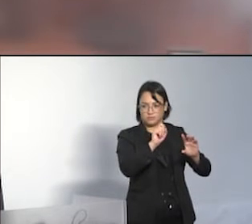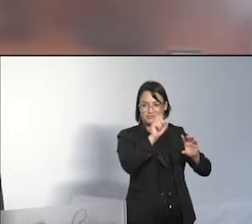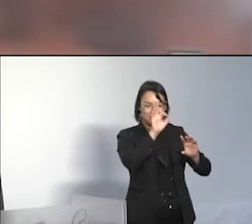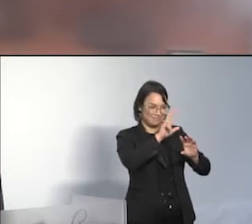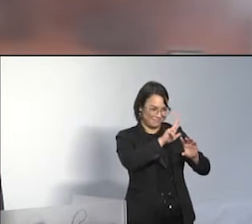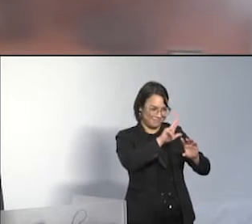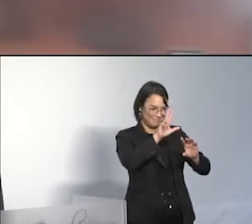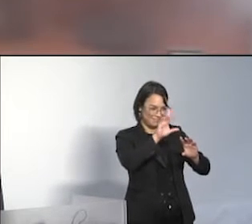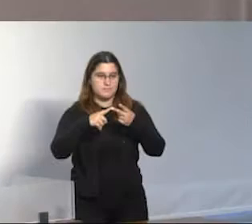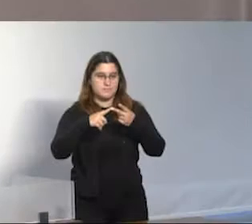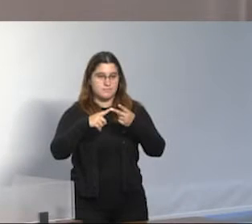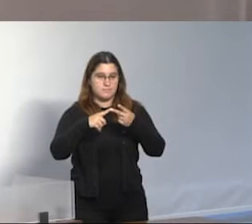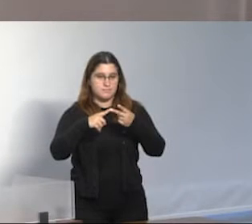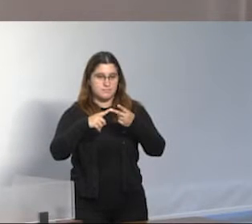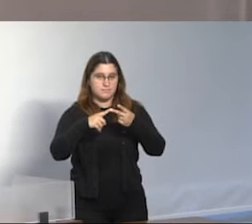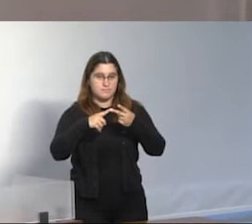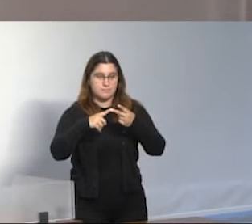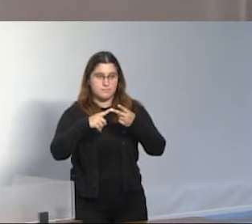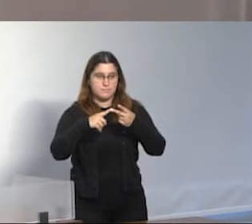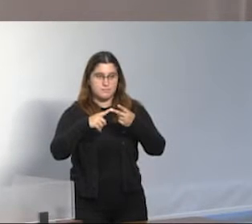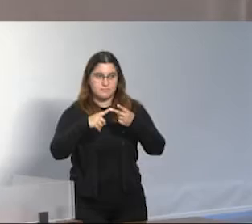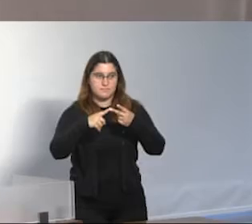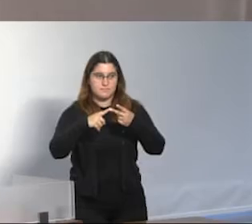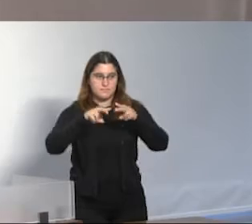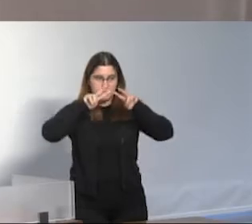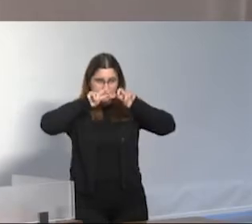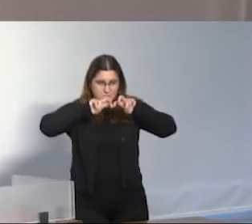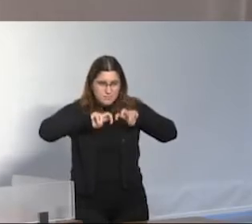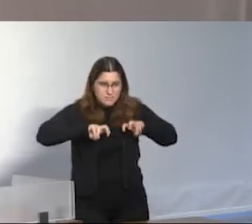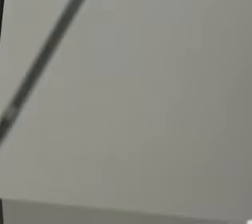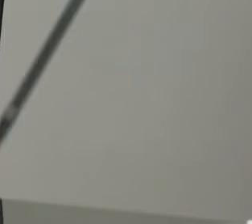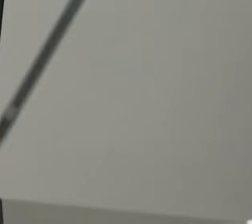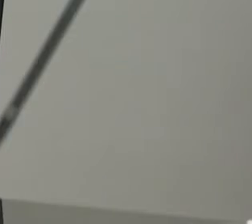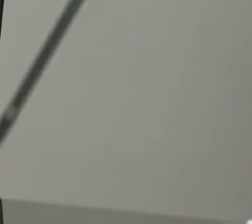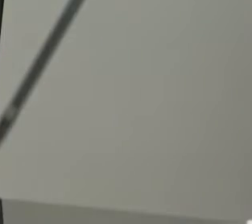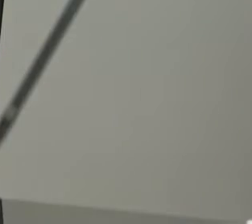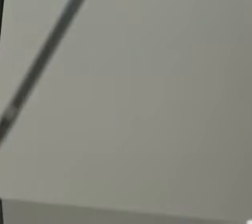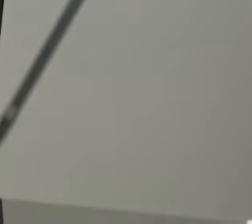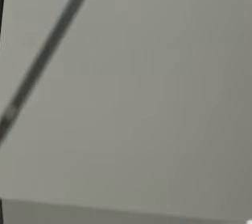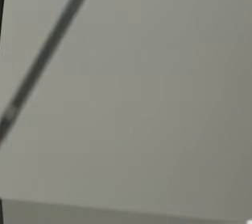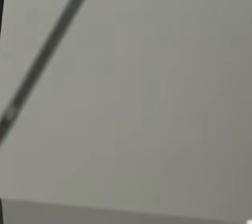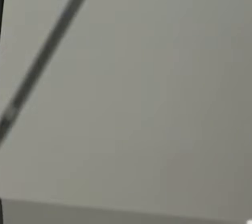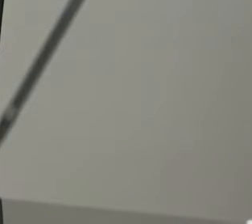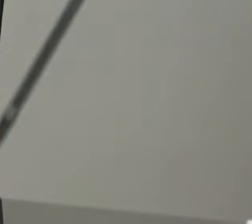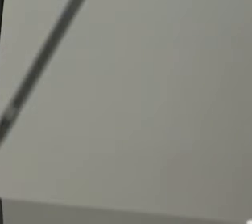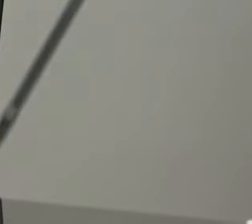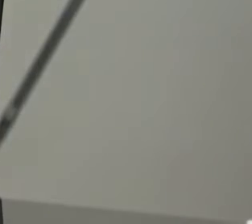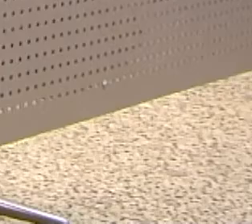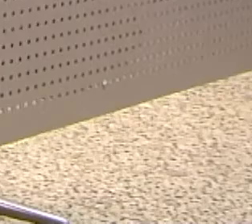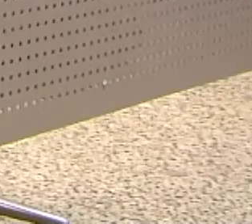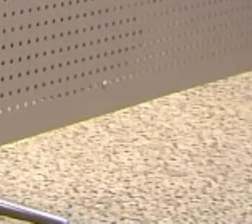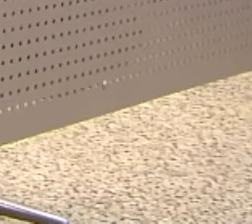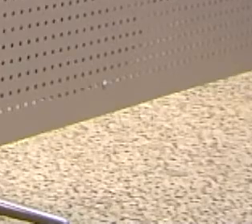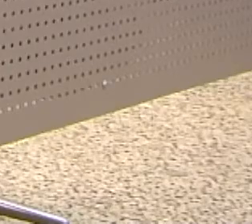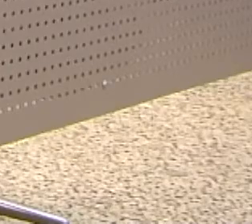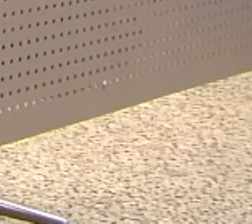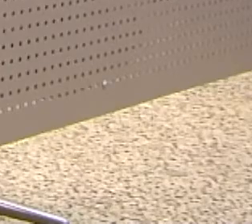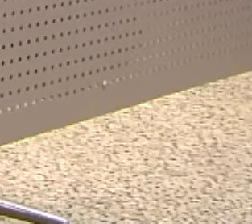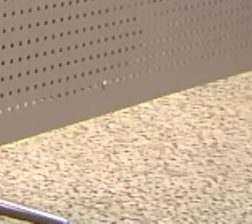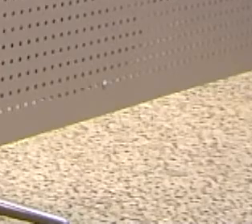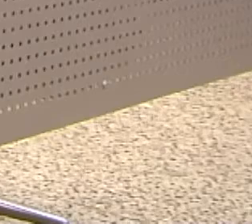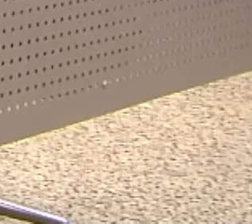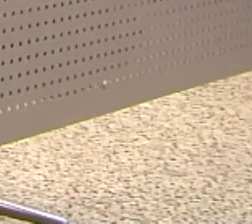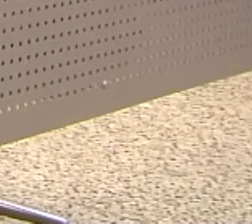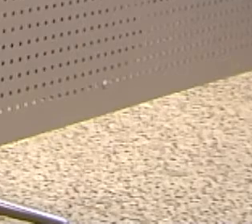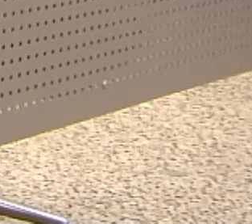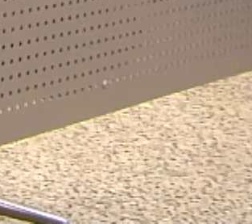a conducir una investigación exhaustiva sobre el cumplimiento de las leyes para atender la resolución del senado 76 que